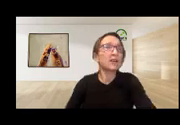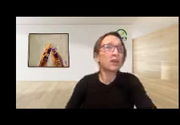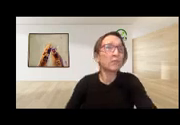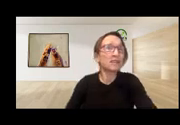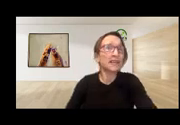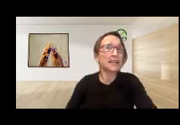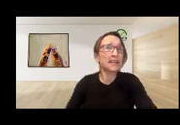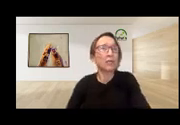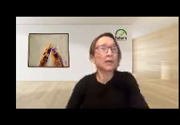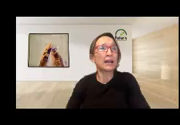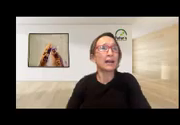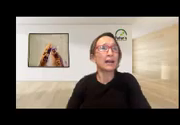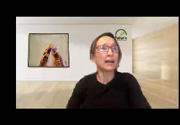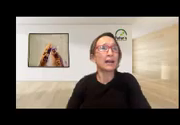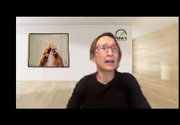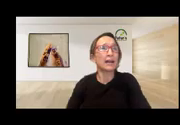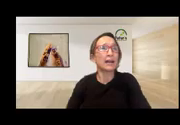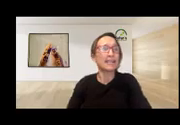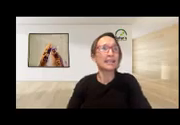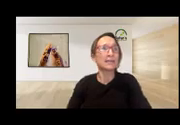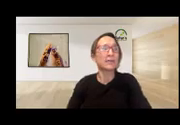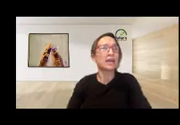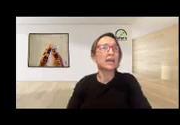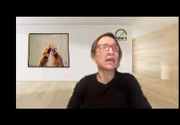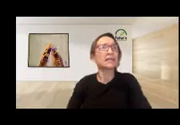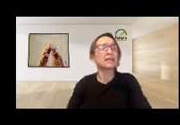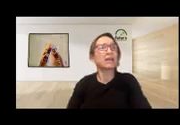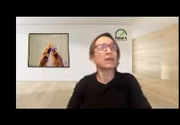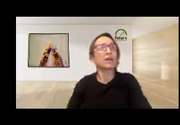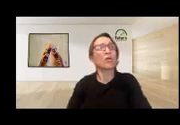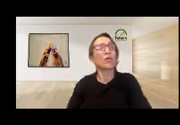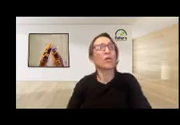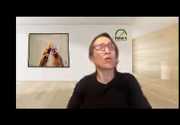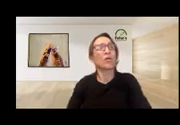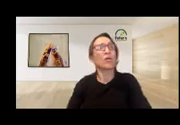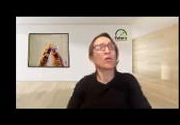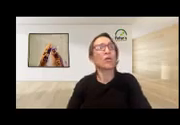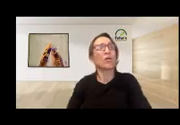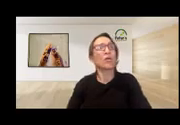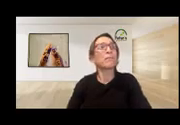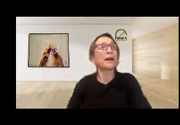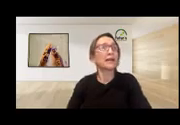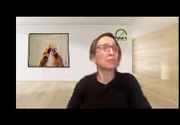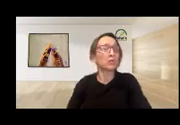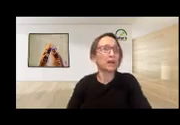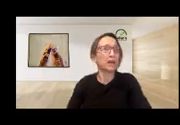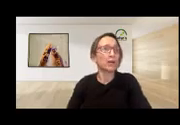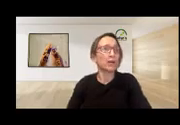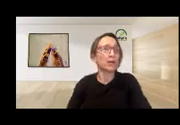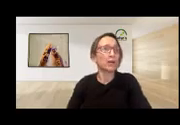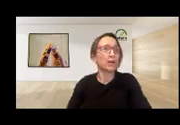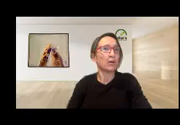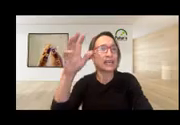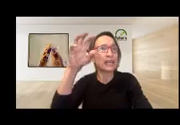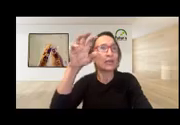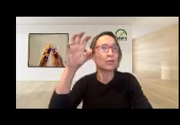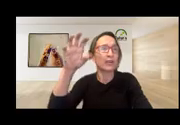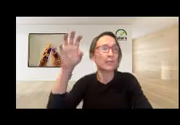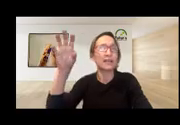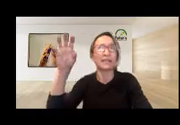momento. Y lo que muestra la imagen de la izquierda es cómo también el páramo, que hoy